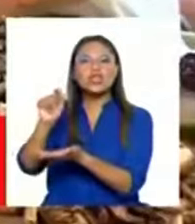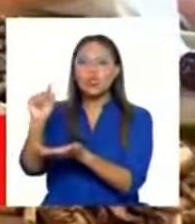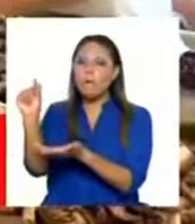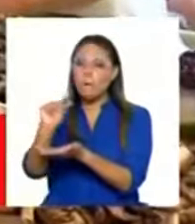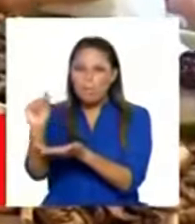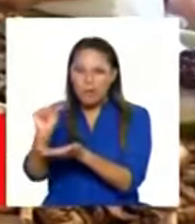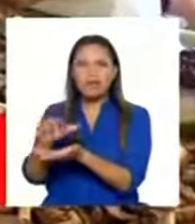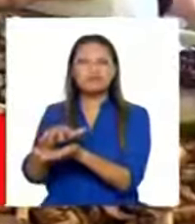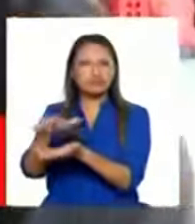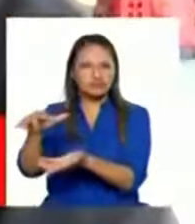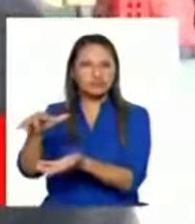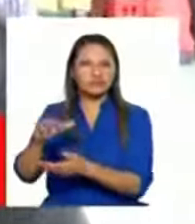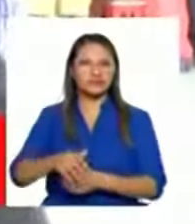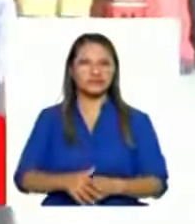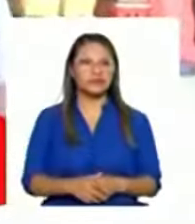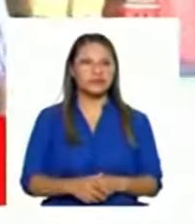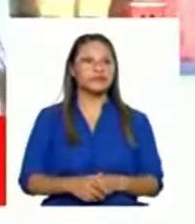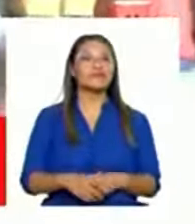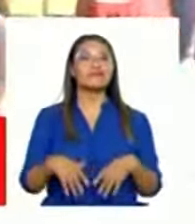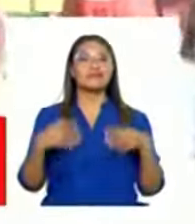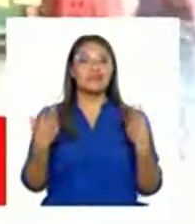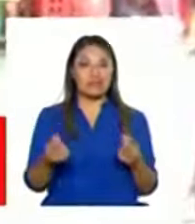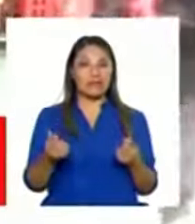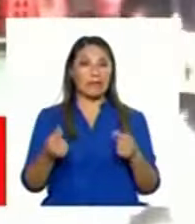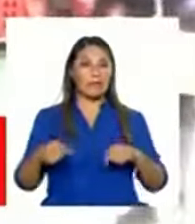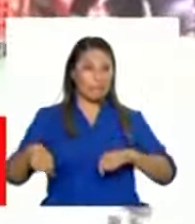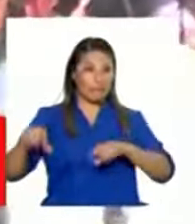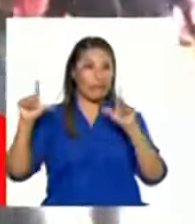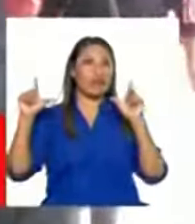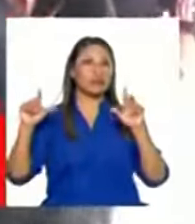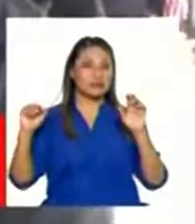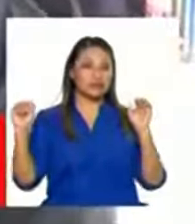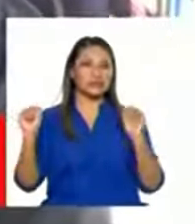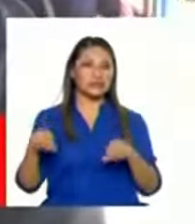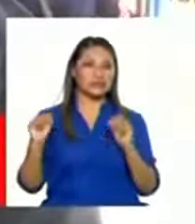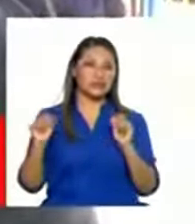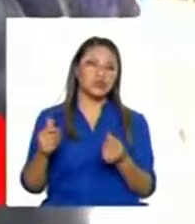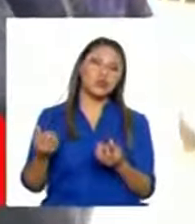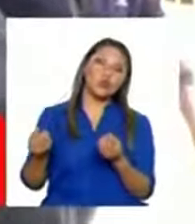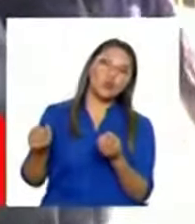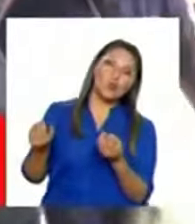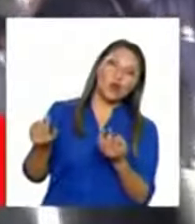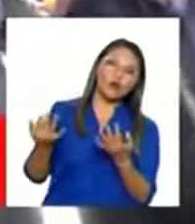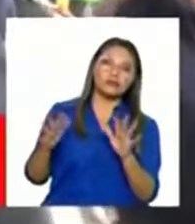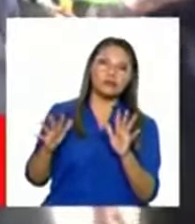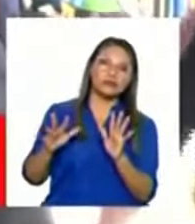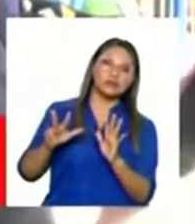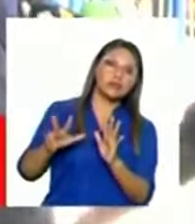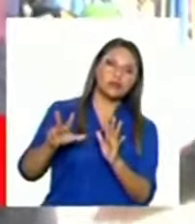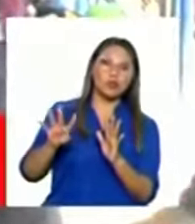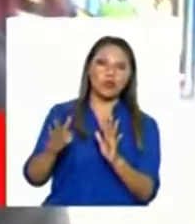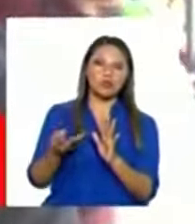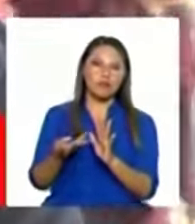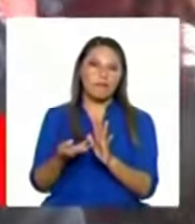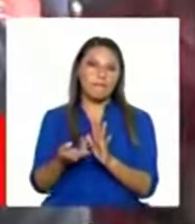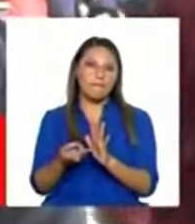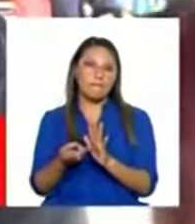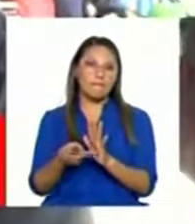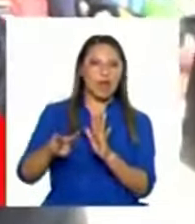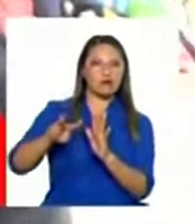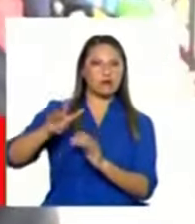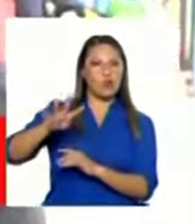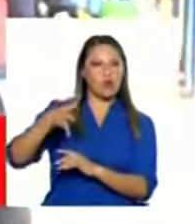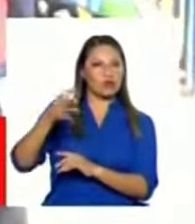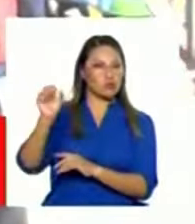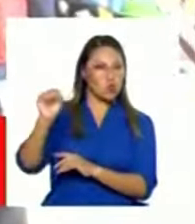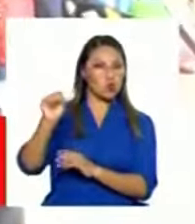las familias. Se han incrementado definitivamente en un promedio más o menos de 3 a 4 soles el